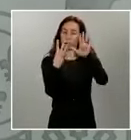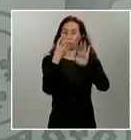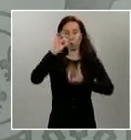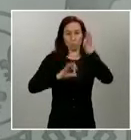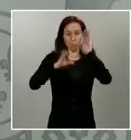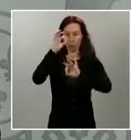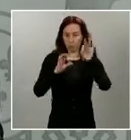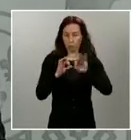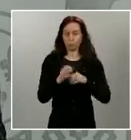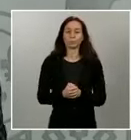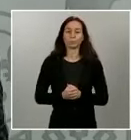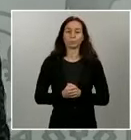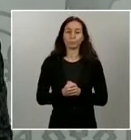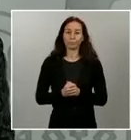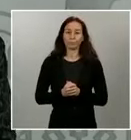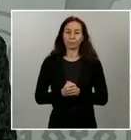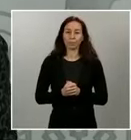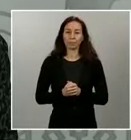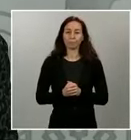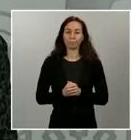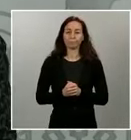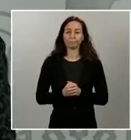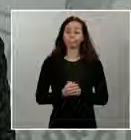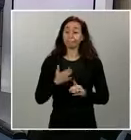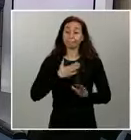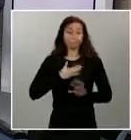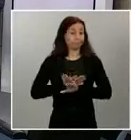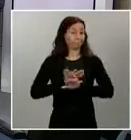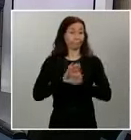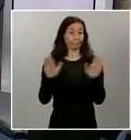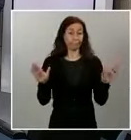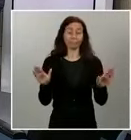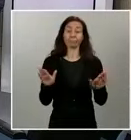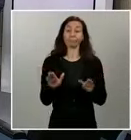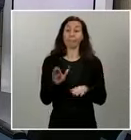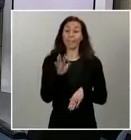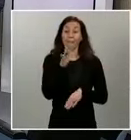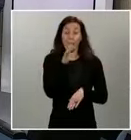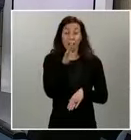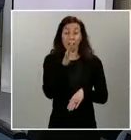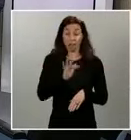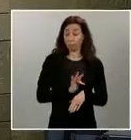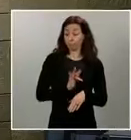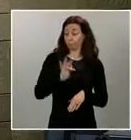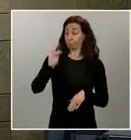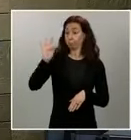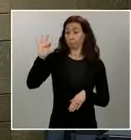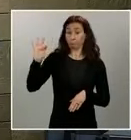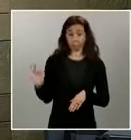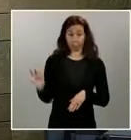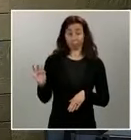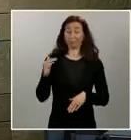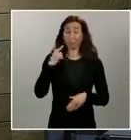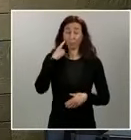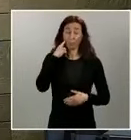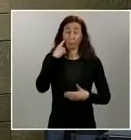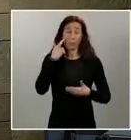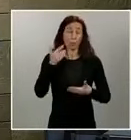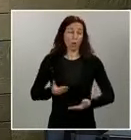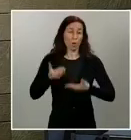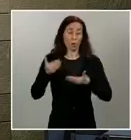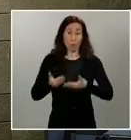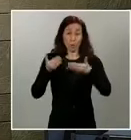registrados. Por mi parte, nada más, y voy a pasar la palabra, como cada día, a Miguel Villarroya,